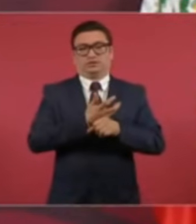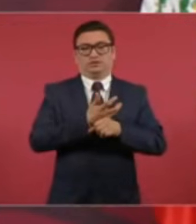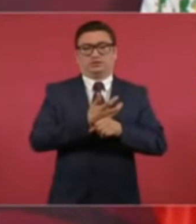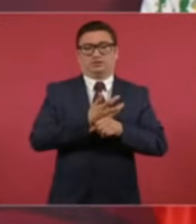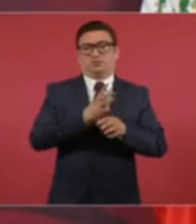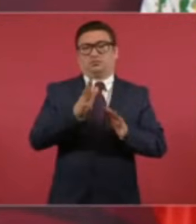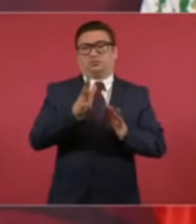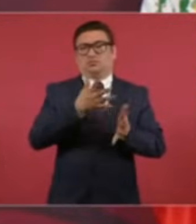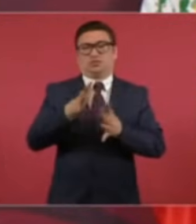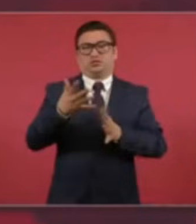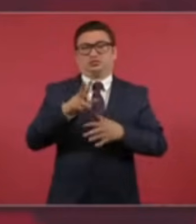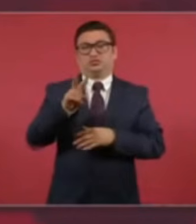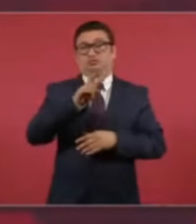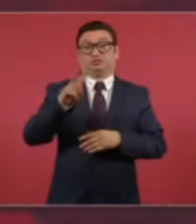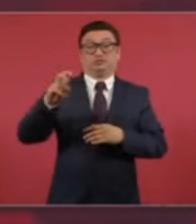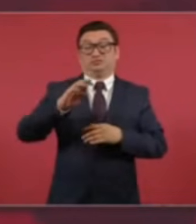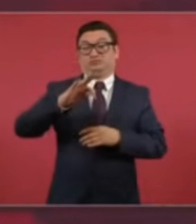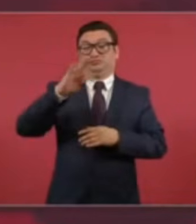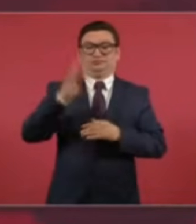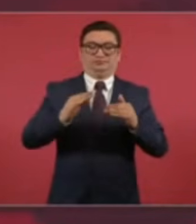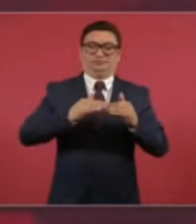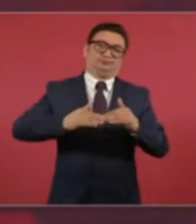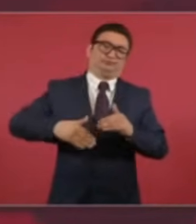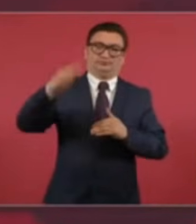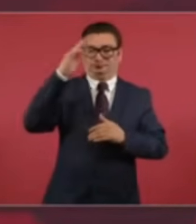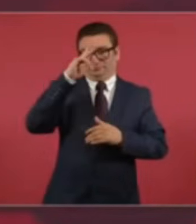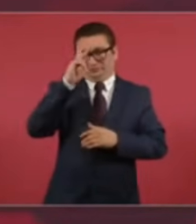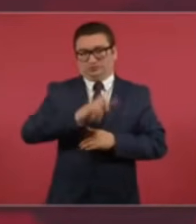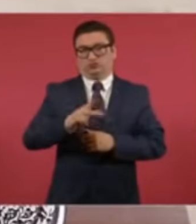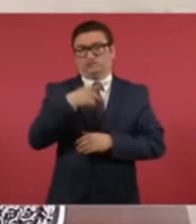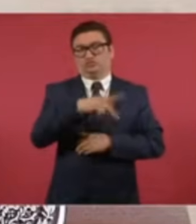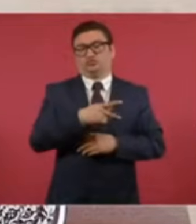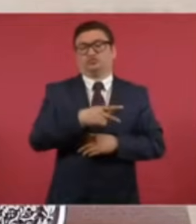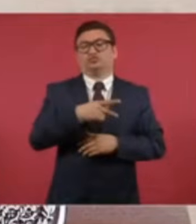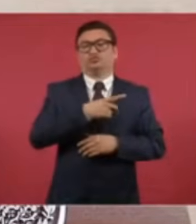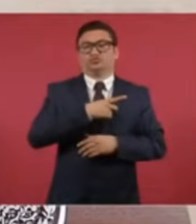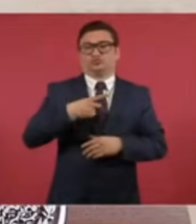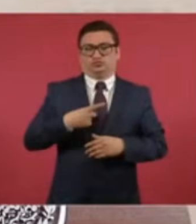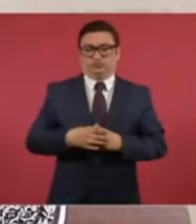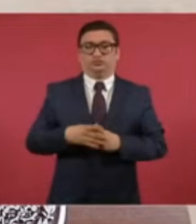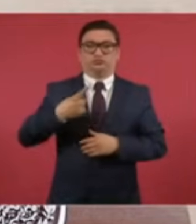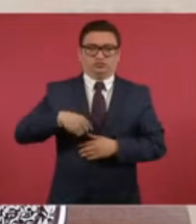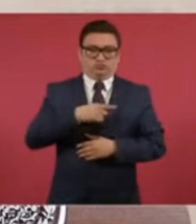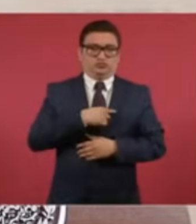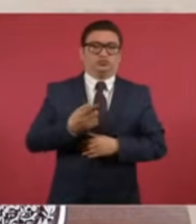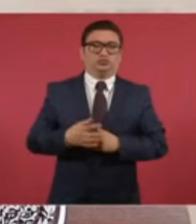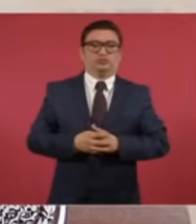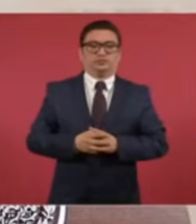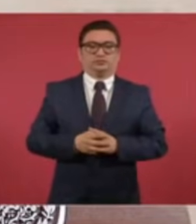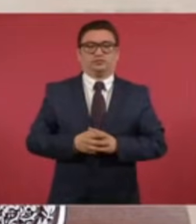como 200% su deuda. Nosotros